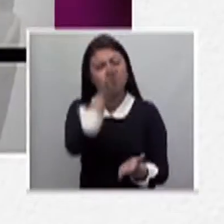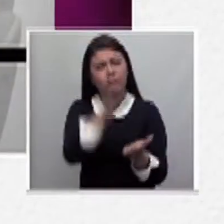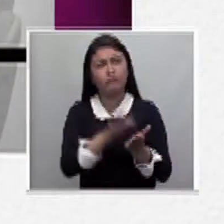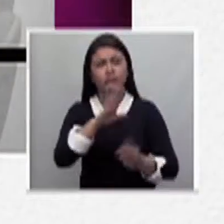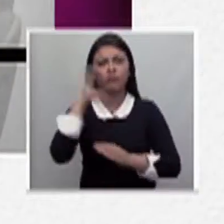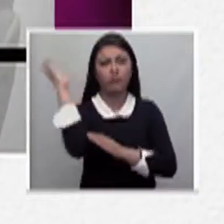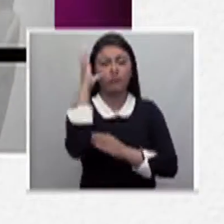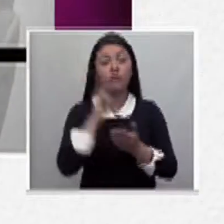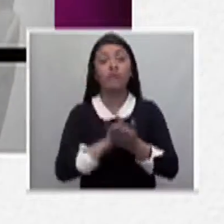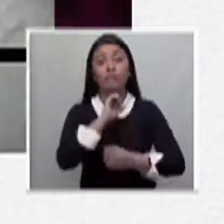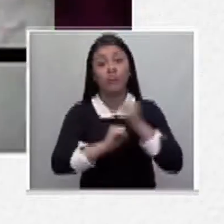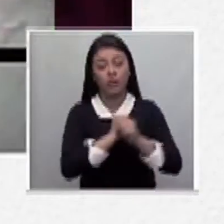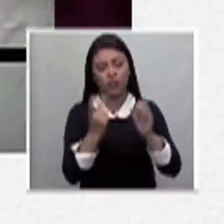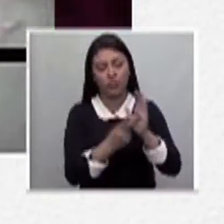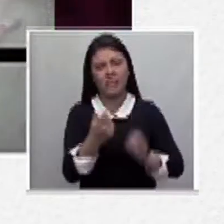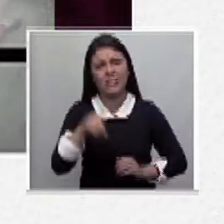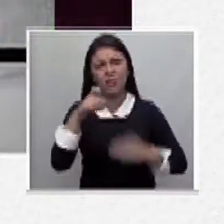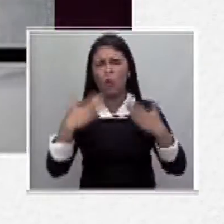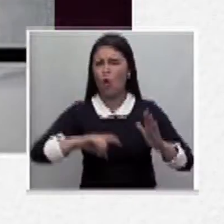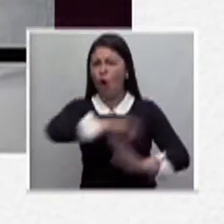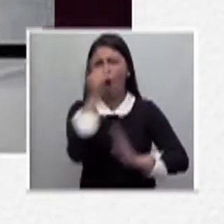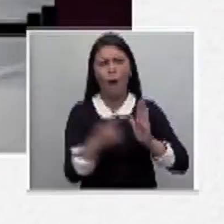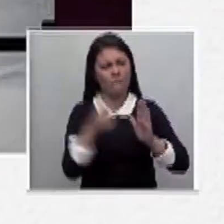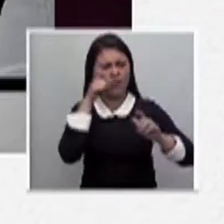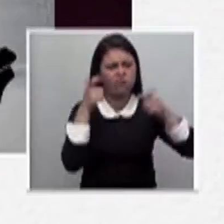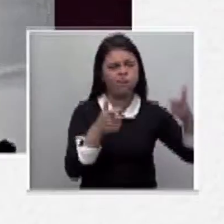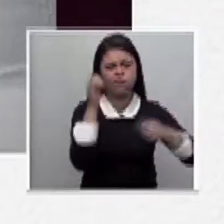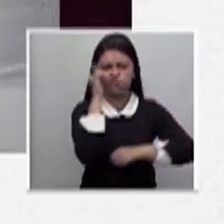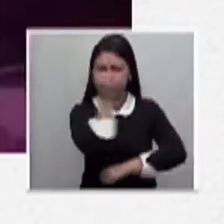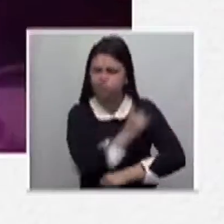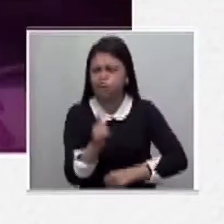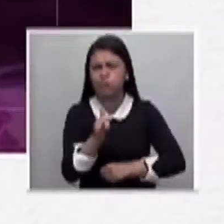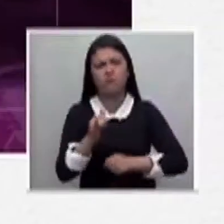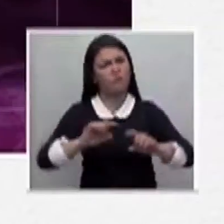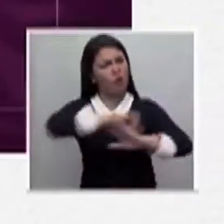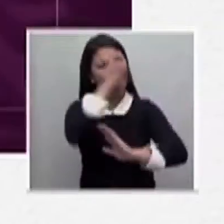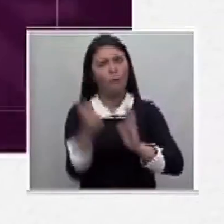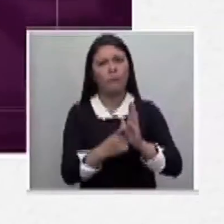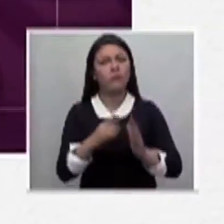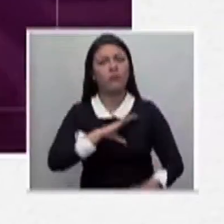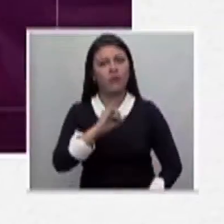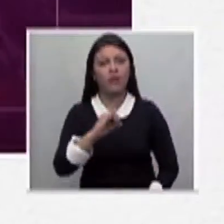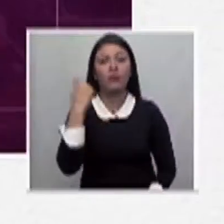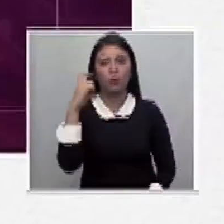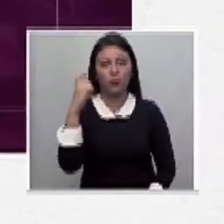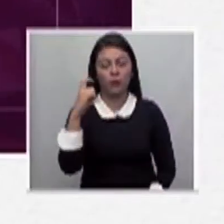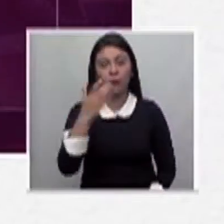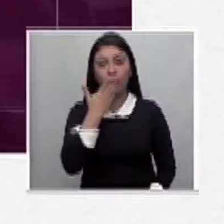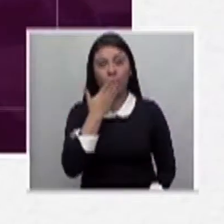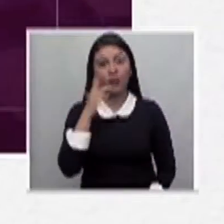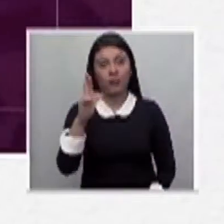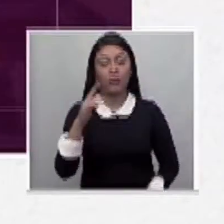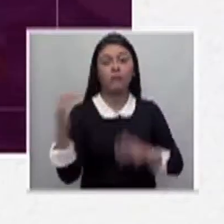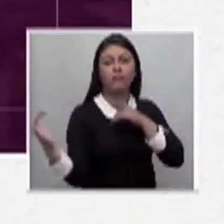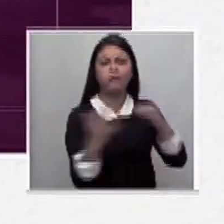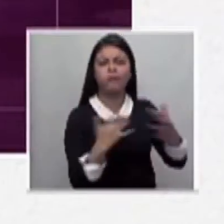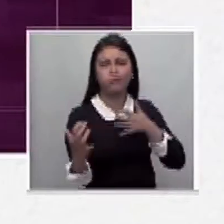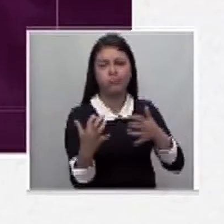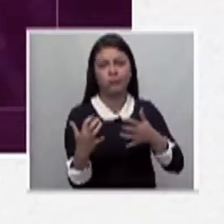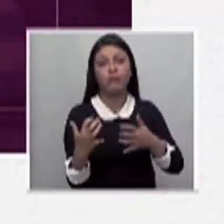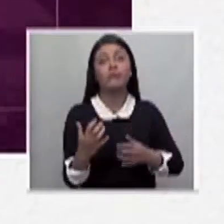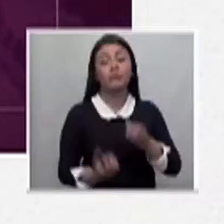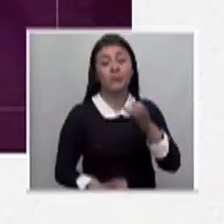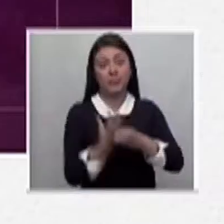del país cuentan en 2016 con cobertura total en sistema de videovigilancia. Cali, Cúcuta, Riohacha,